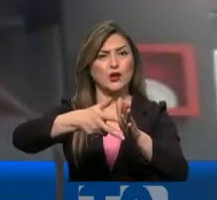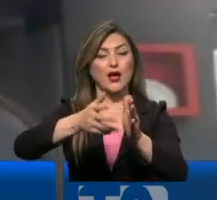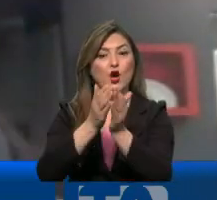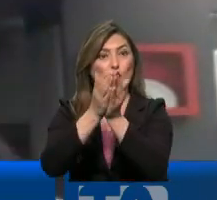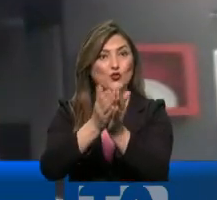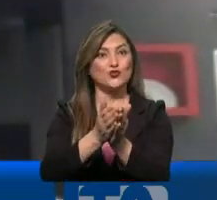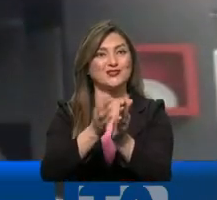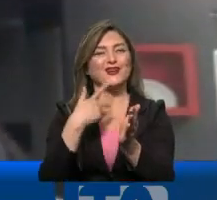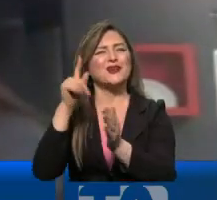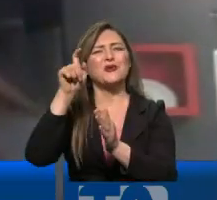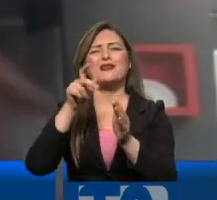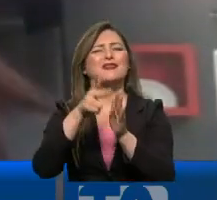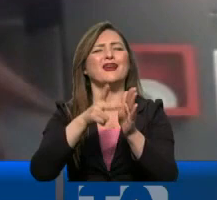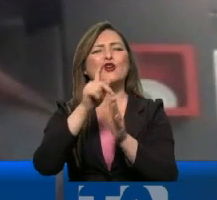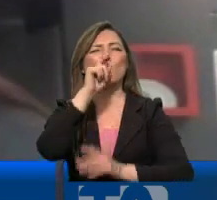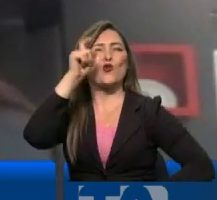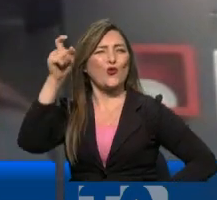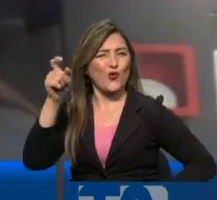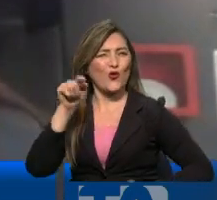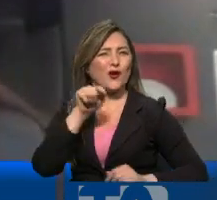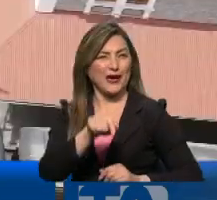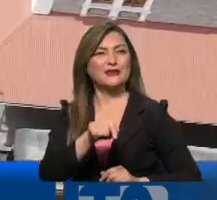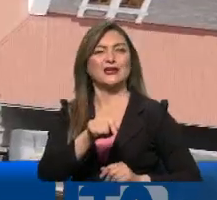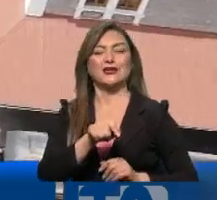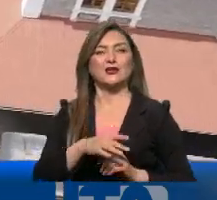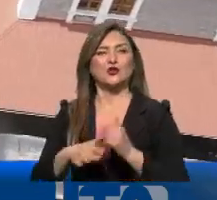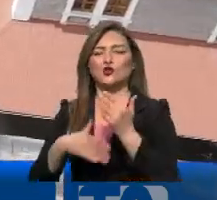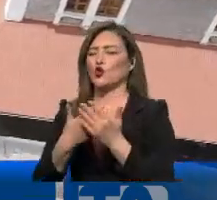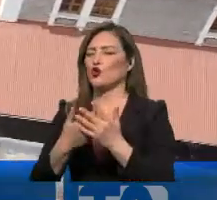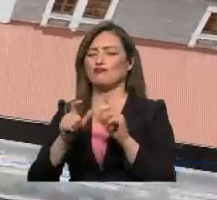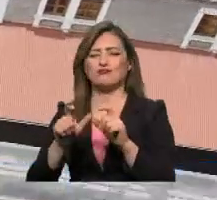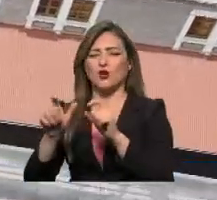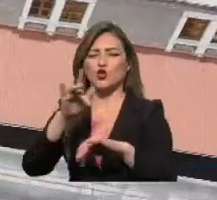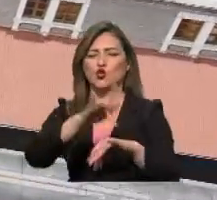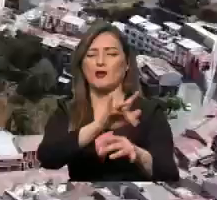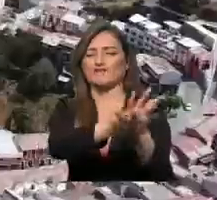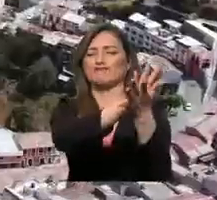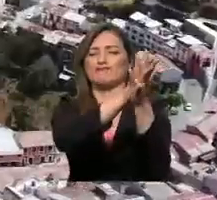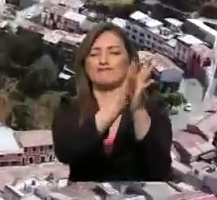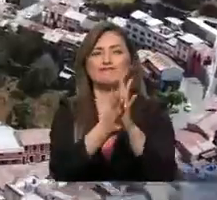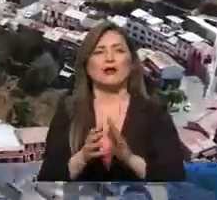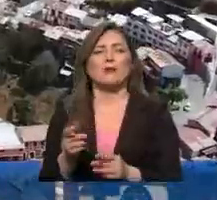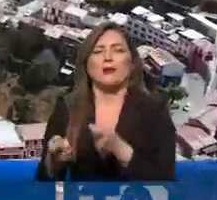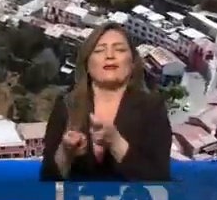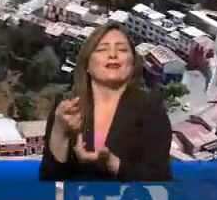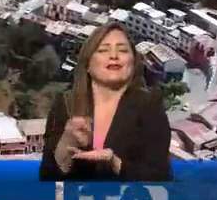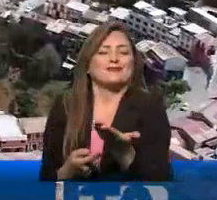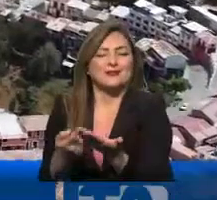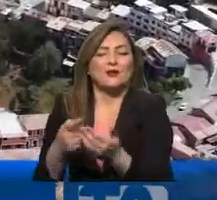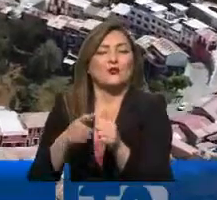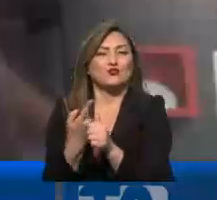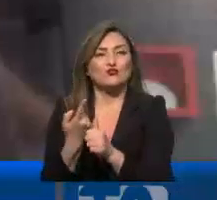crucero, todas las estaciones, repuestos, existencias, eso no se toca. Lo que salimos a vender primero